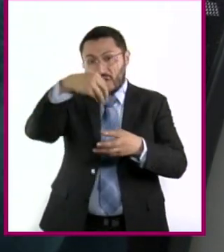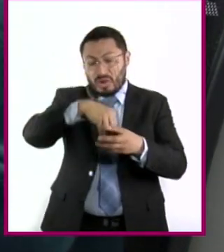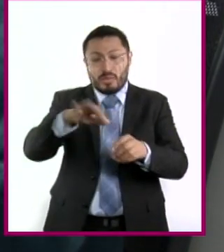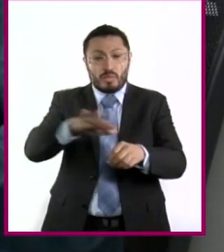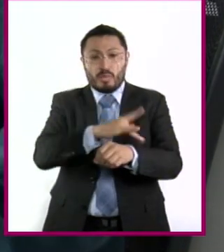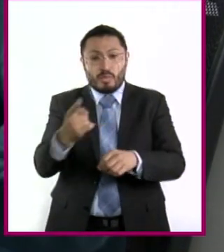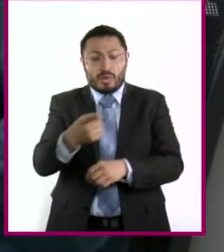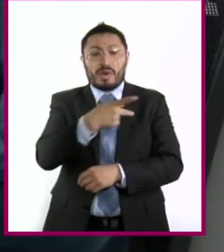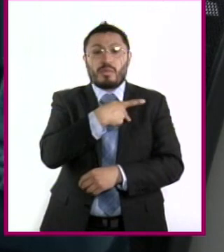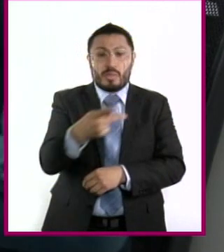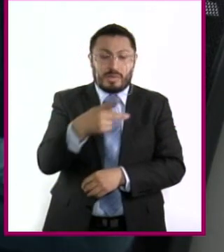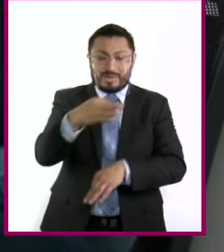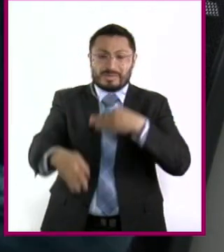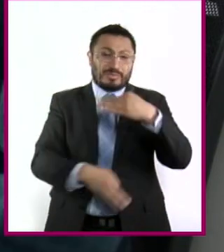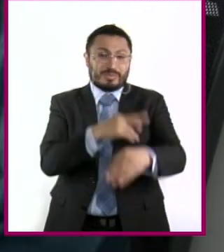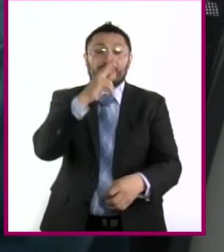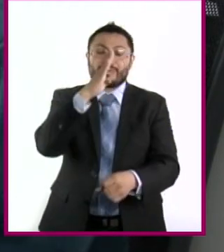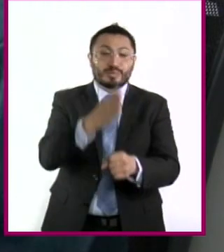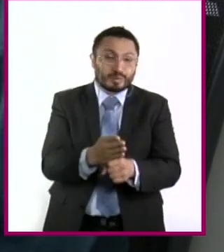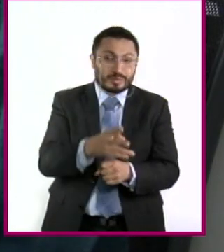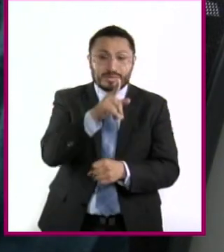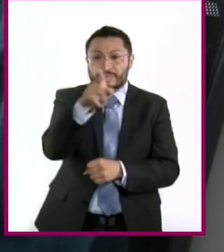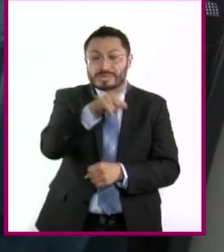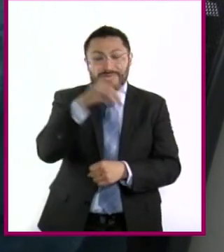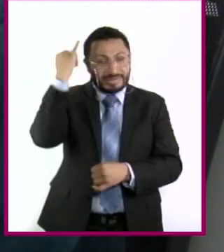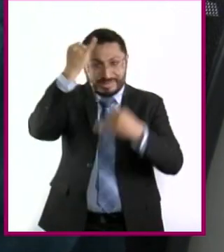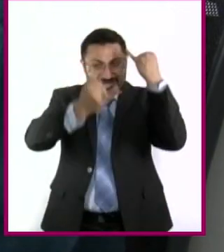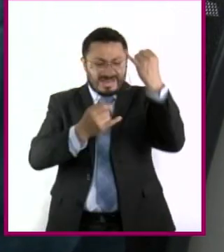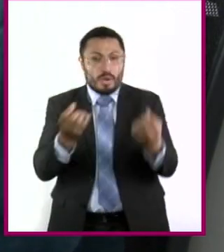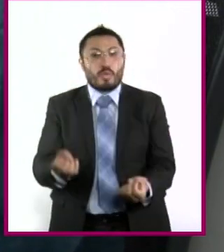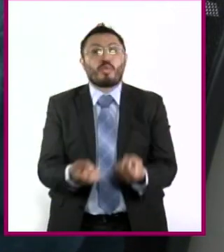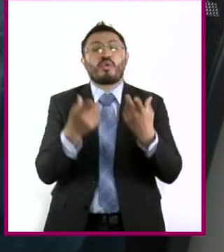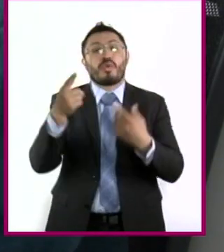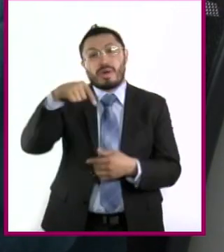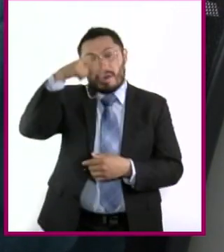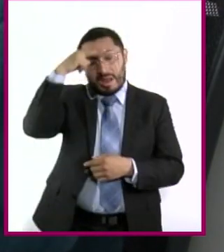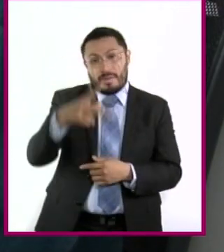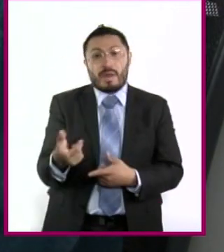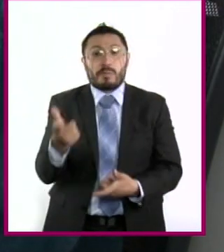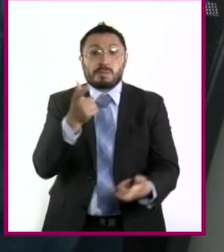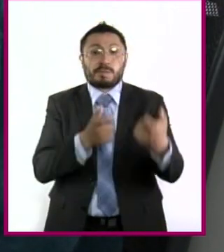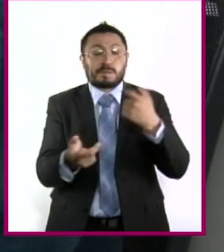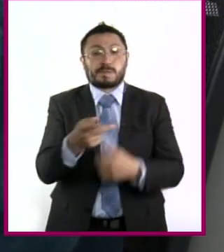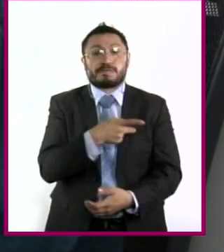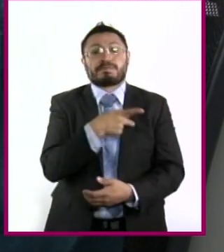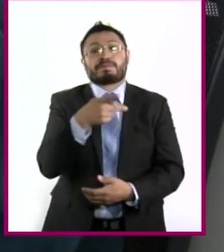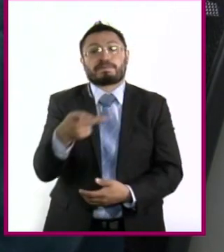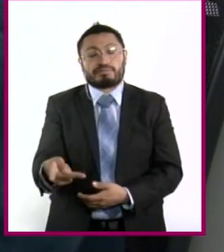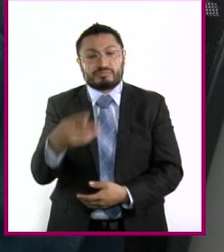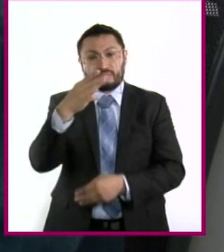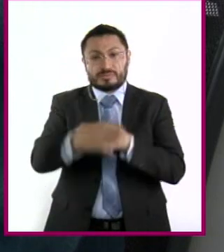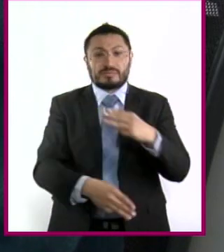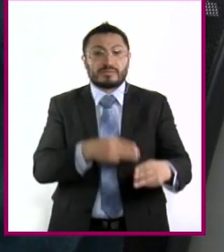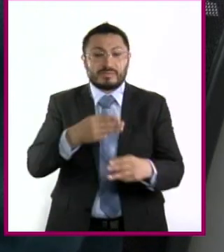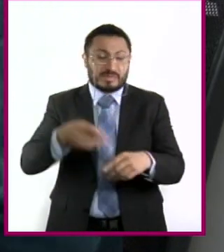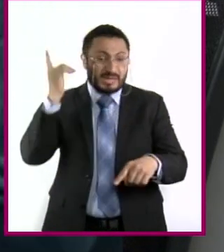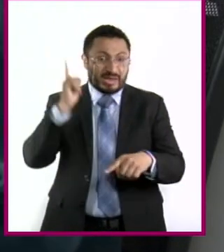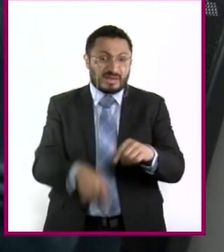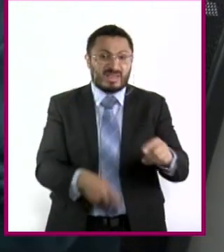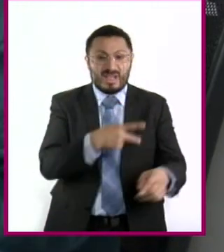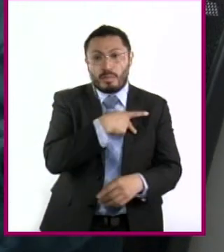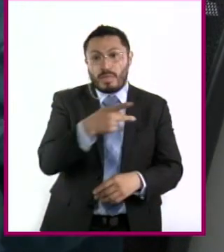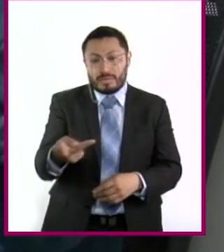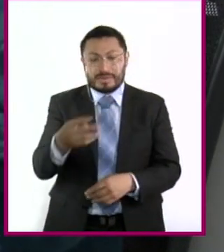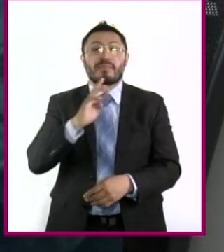pobreza es tarea de todos. ¿Se imaginan ustedes cuánto le cuesta a México la pobreza? Y en el mundo entero, acabar con la pobreza